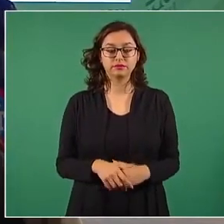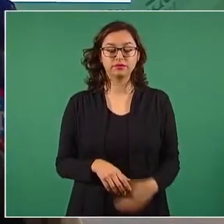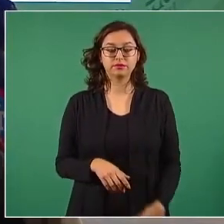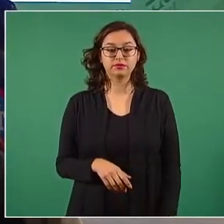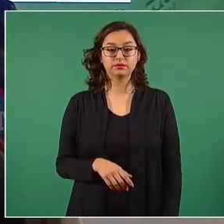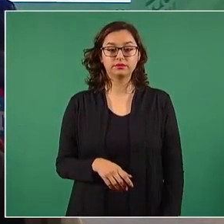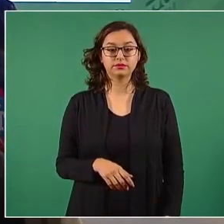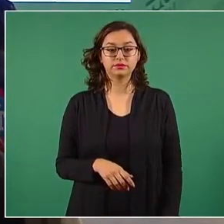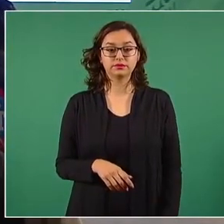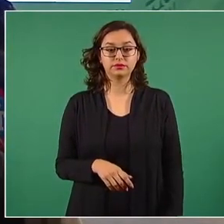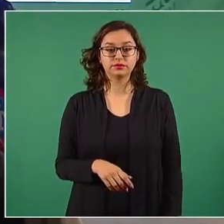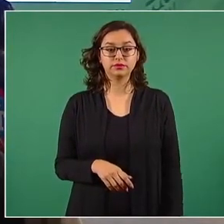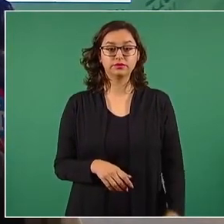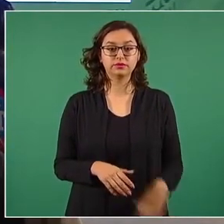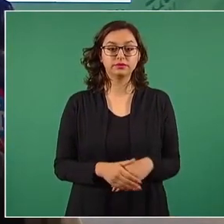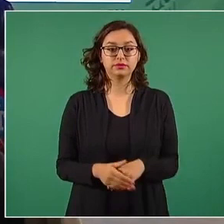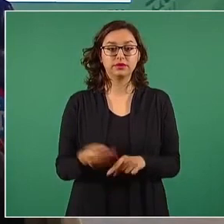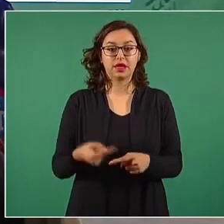Detrás de la noticia.